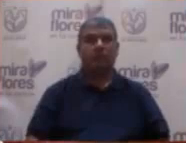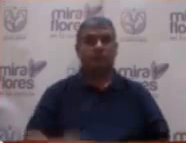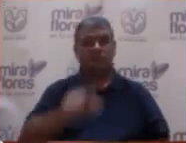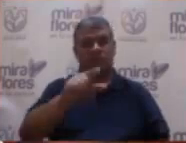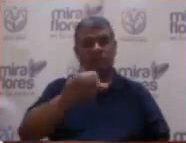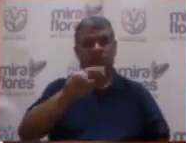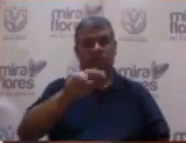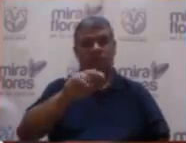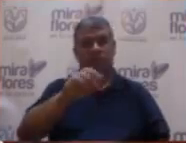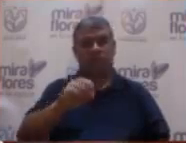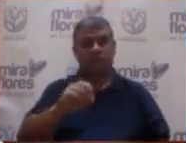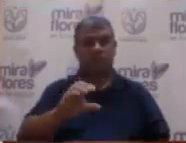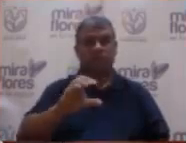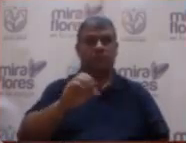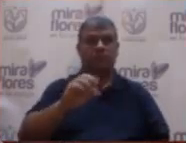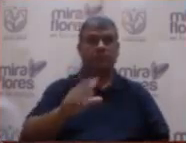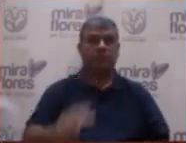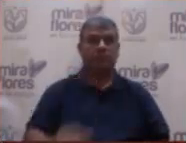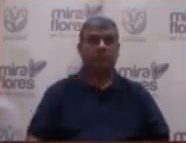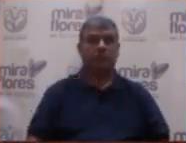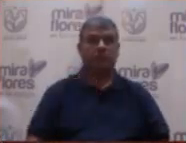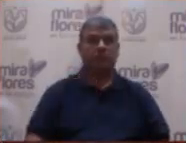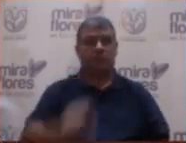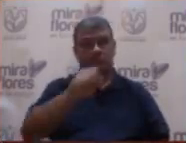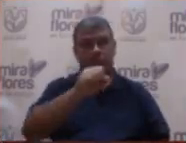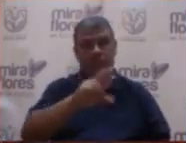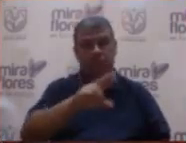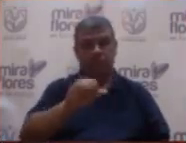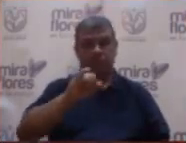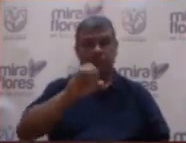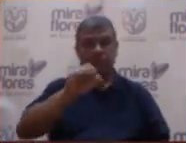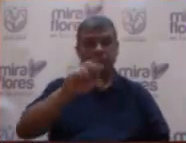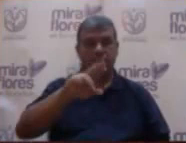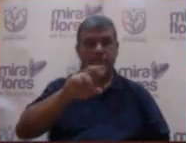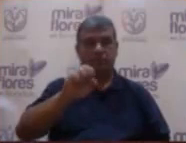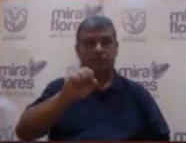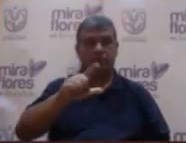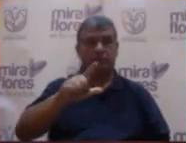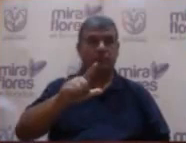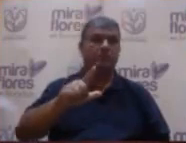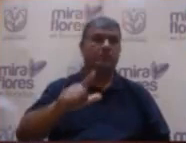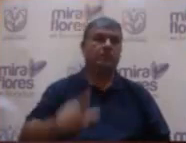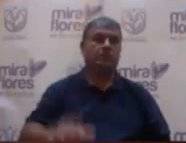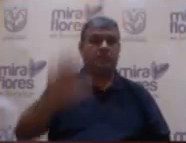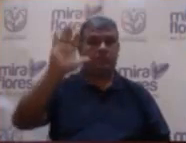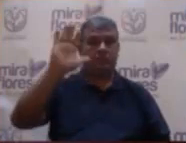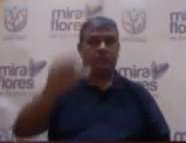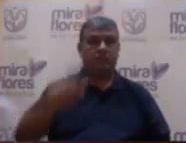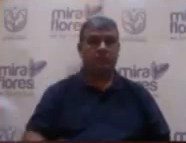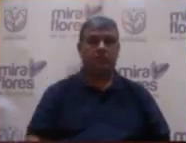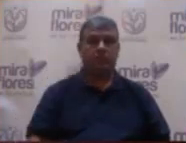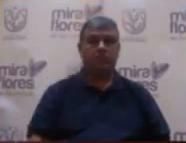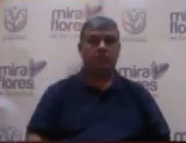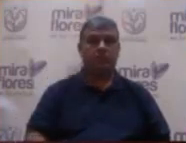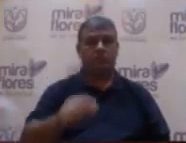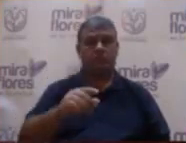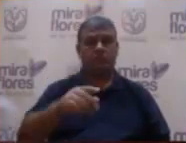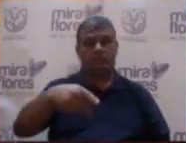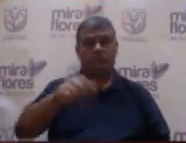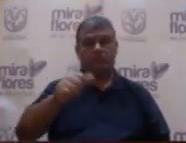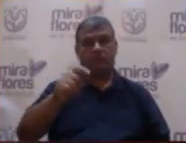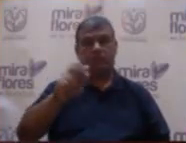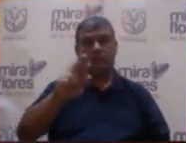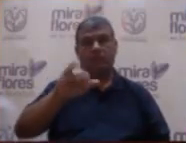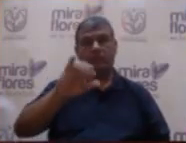Señor Gino Costa Santolaya, señor Israel Orlando Acuña Wong Coquis, señora